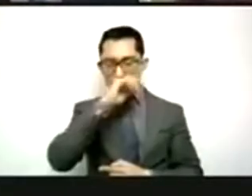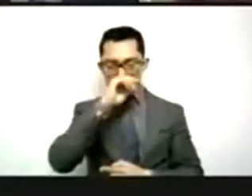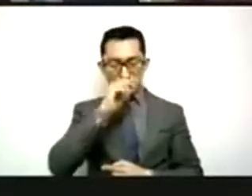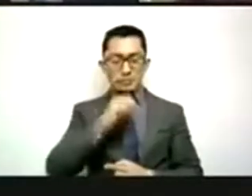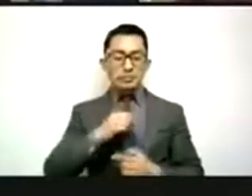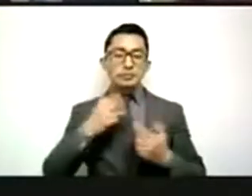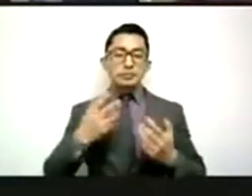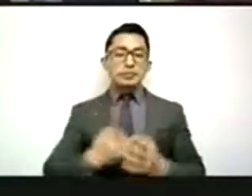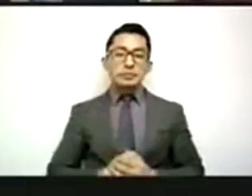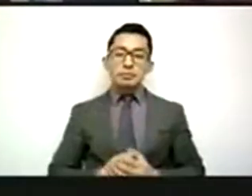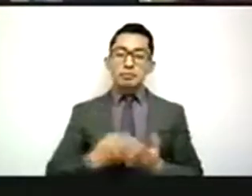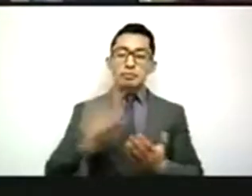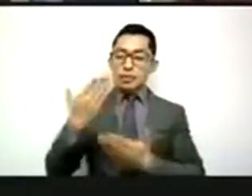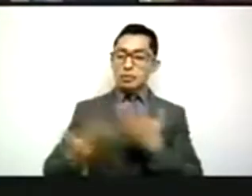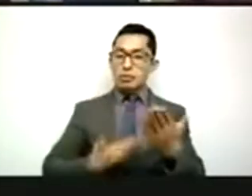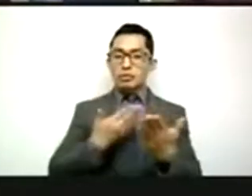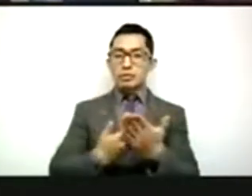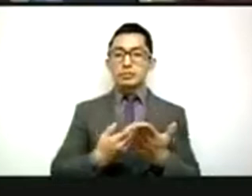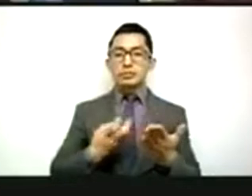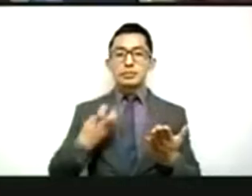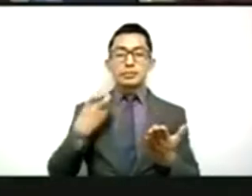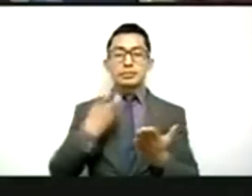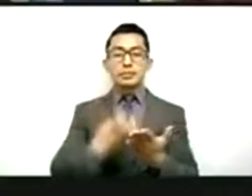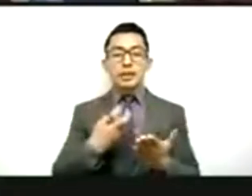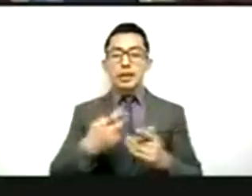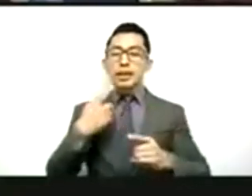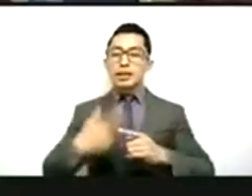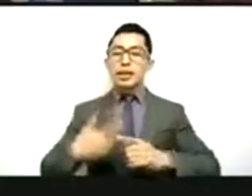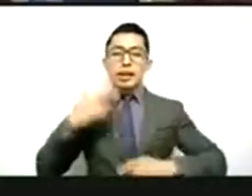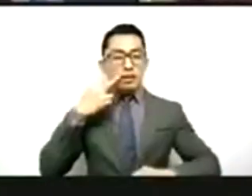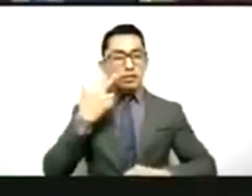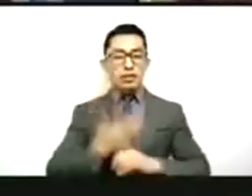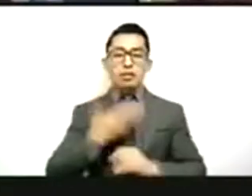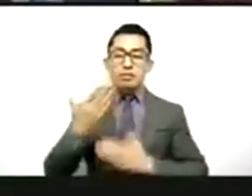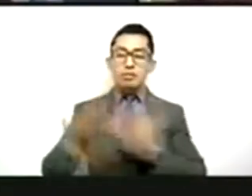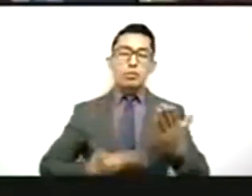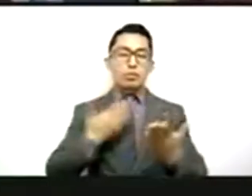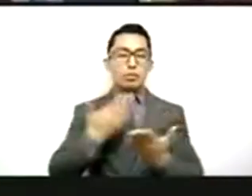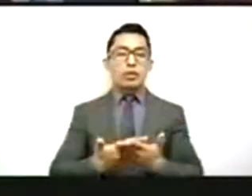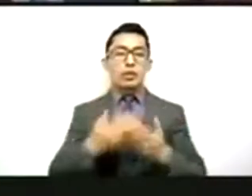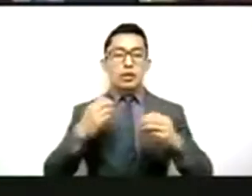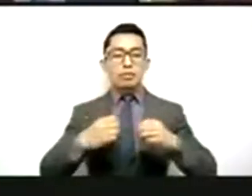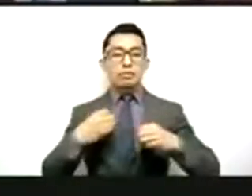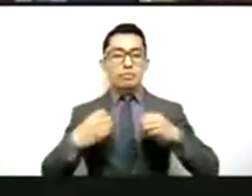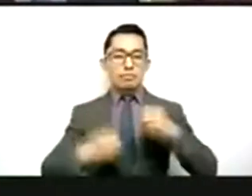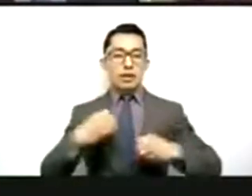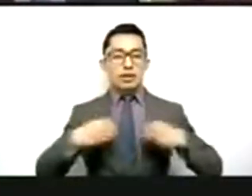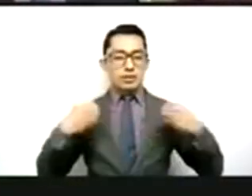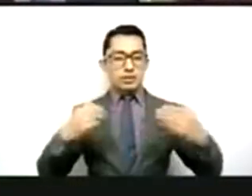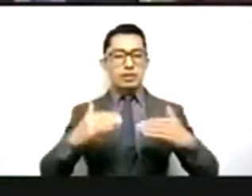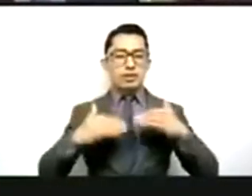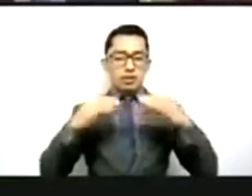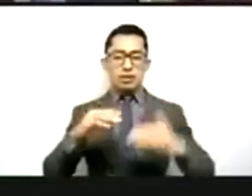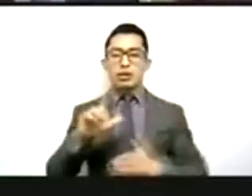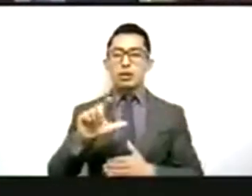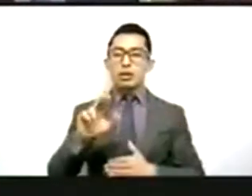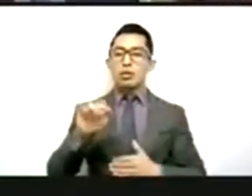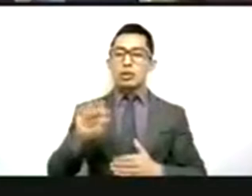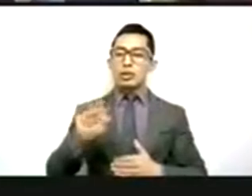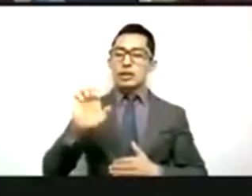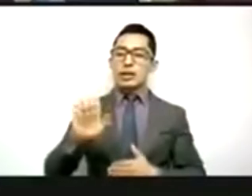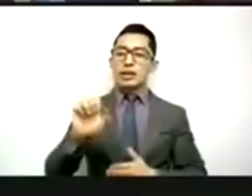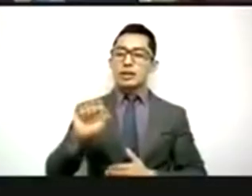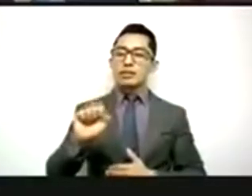este proyecto que nos propone el magistrado Luis Espíndola, en donde por primera vez nos da